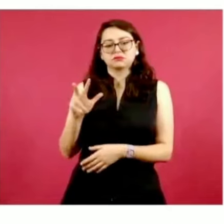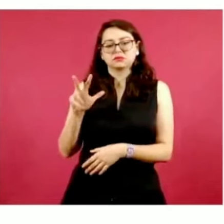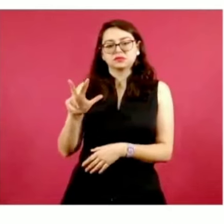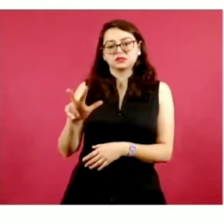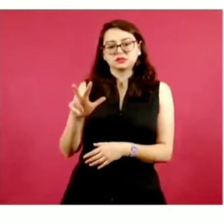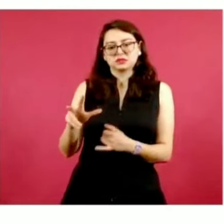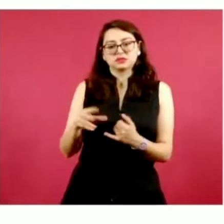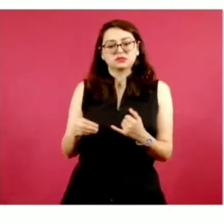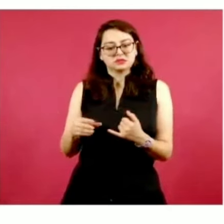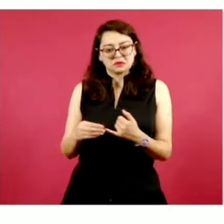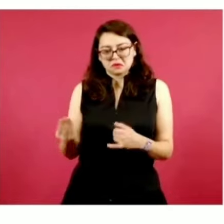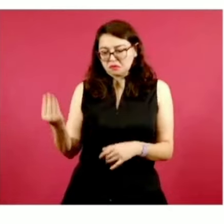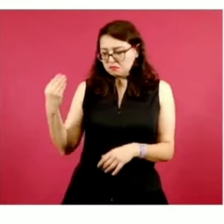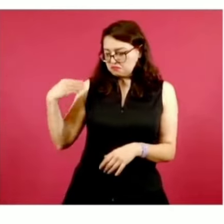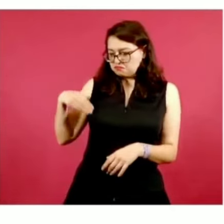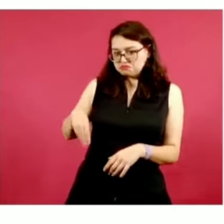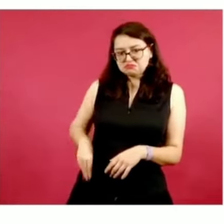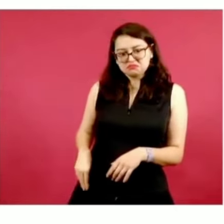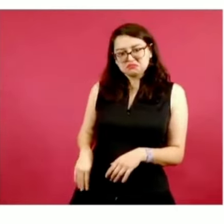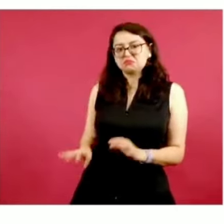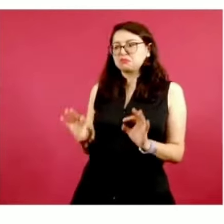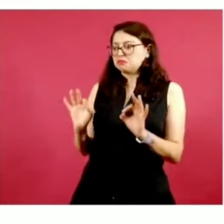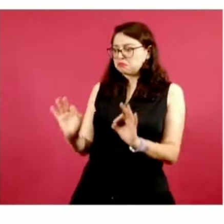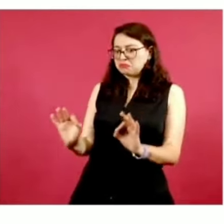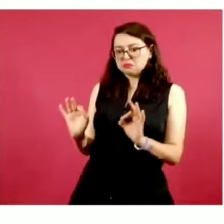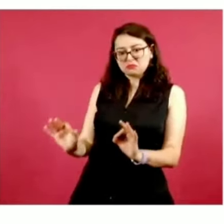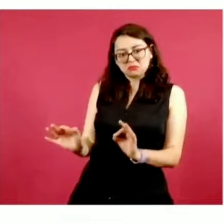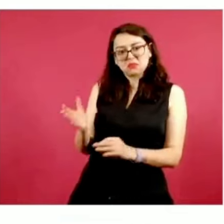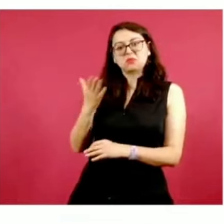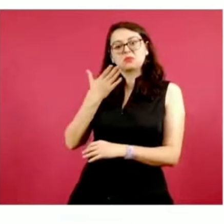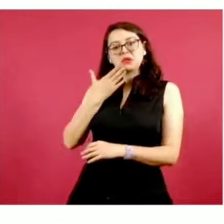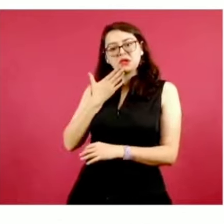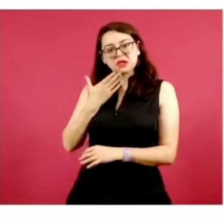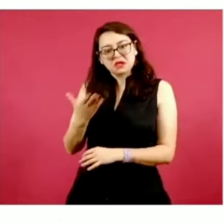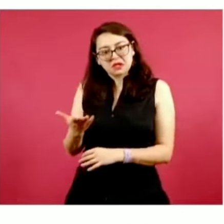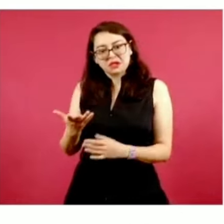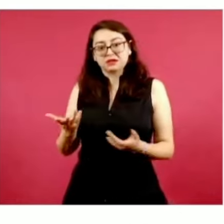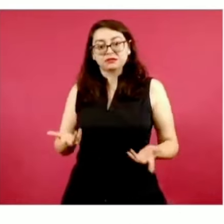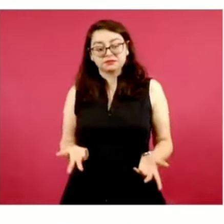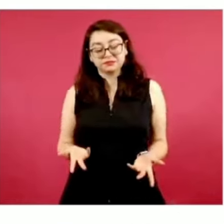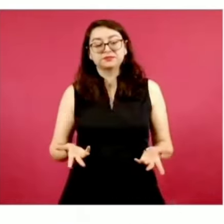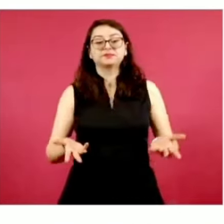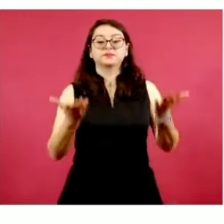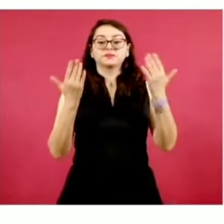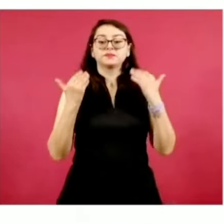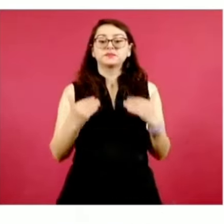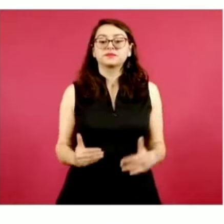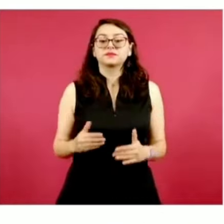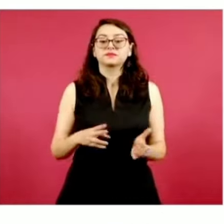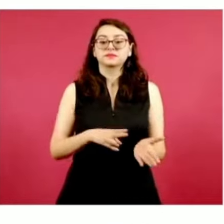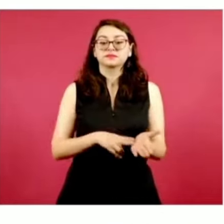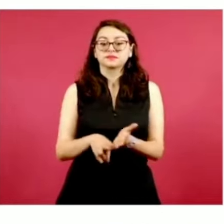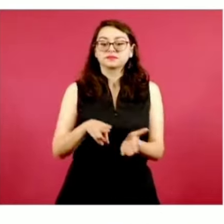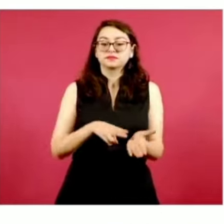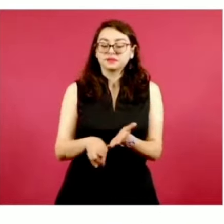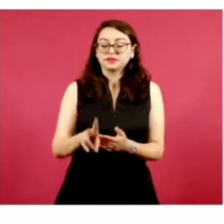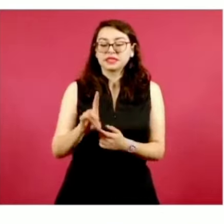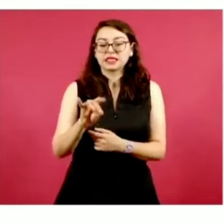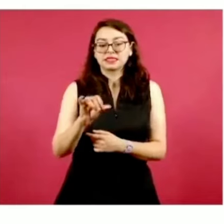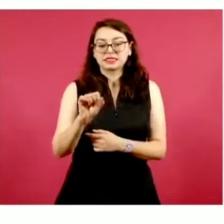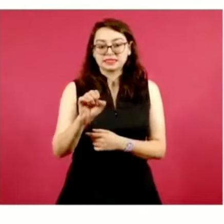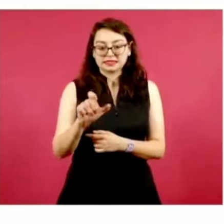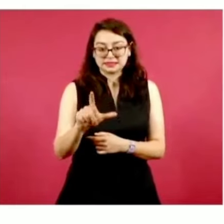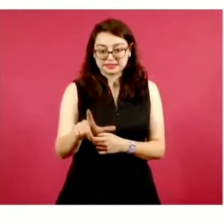ganancia gracias a estos expendedores en Veracruz seguimos ahora con los precios del diesel Y tenemos